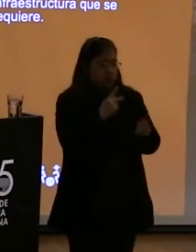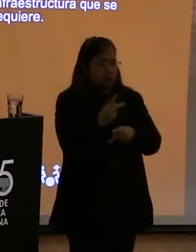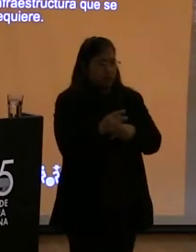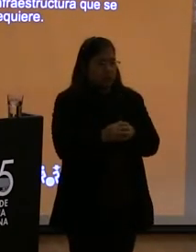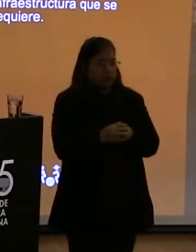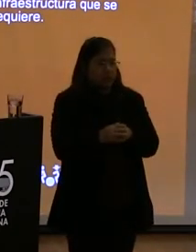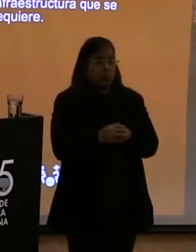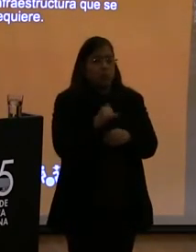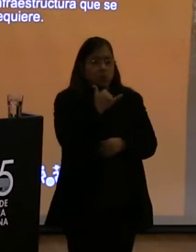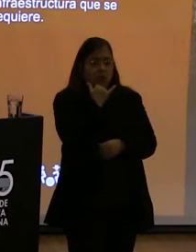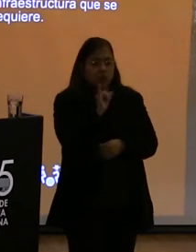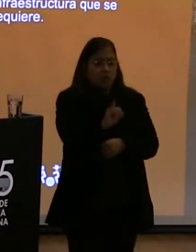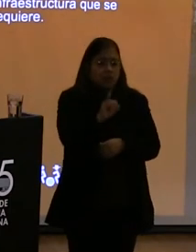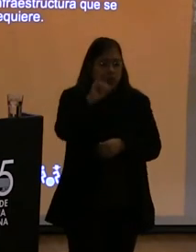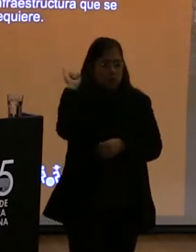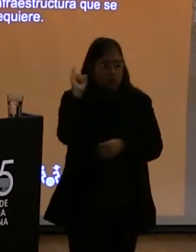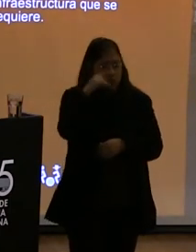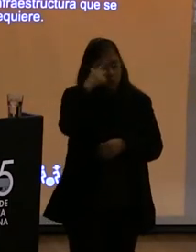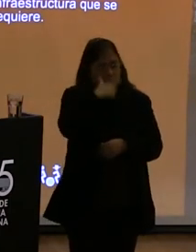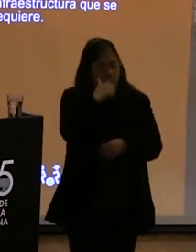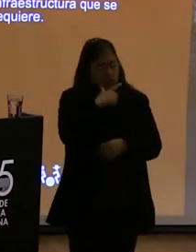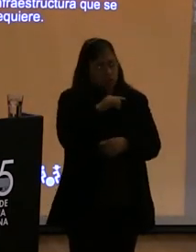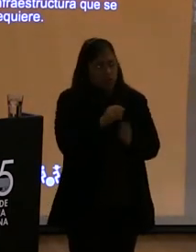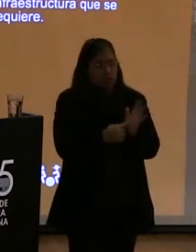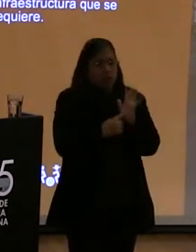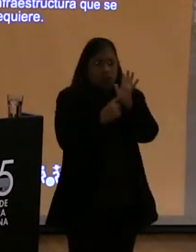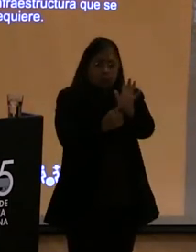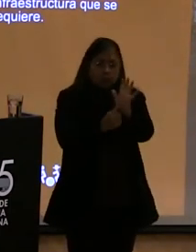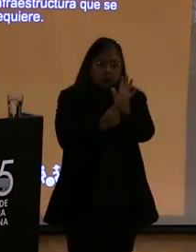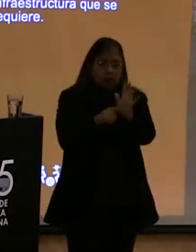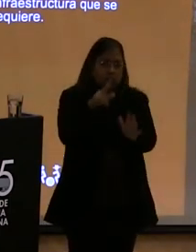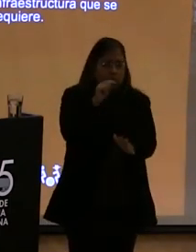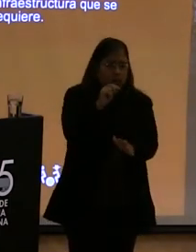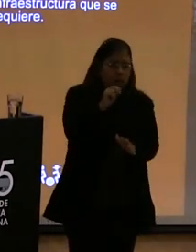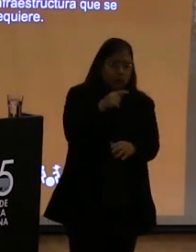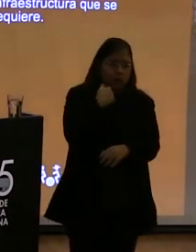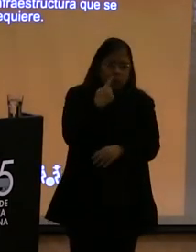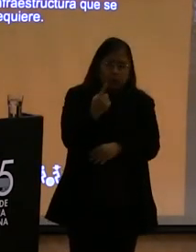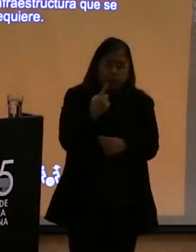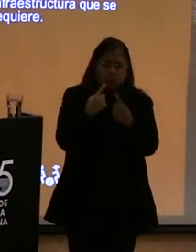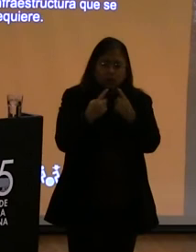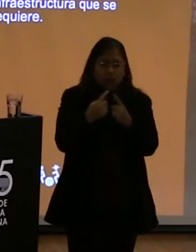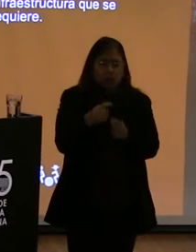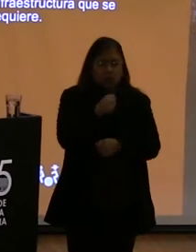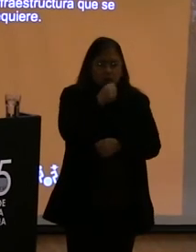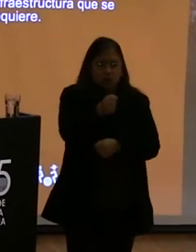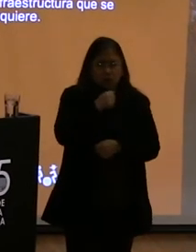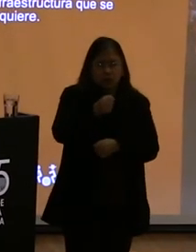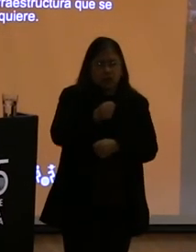este jueves perdón por la noche y la presentamos en la mañana los medios hicimos una intervención del organismo táctico junto con camino